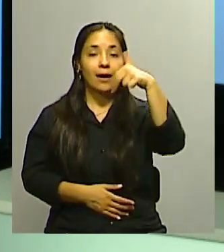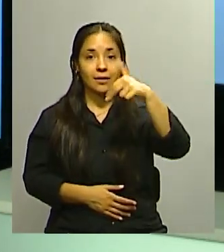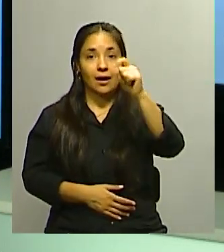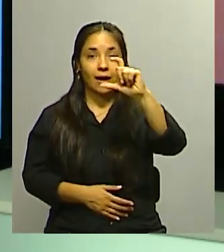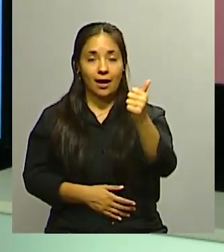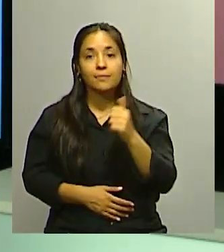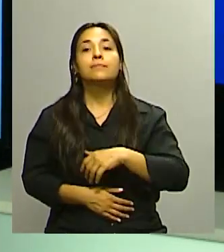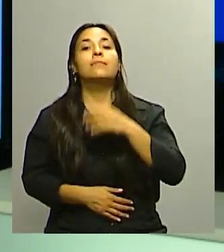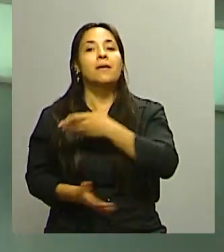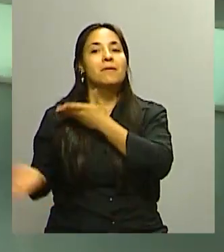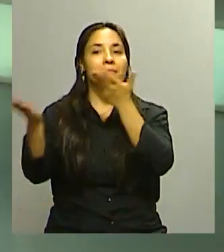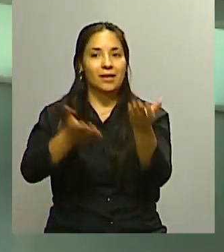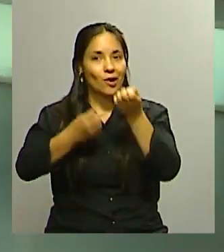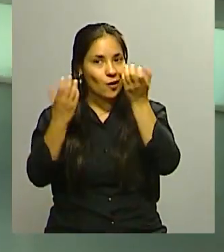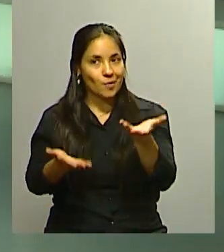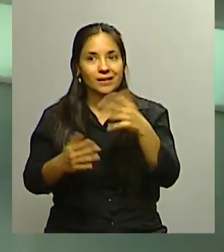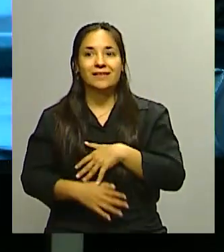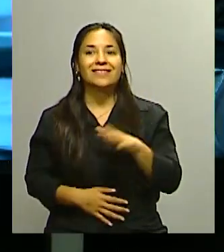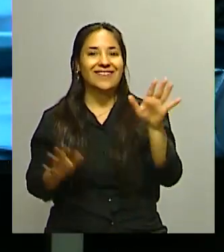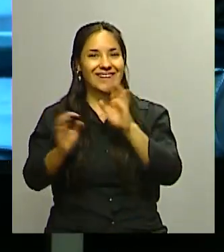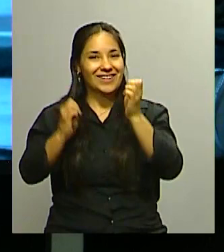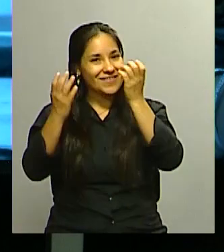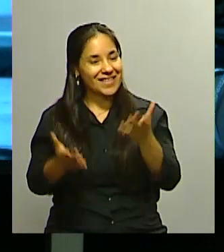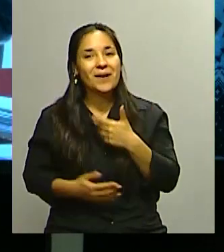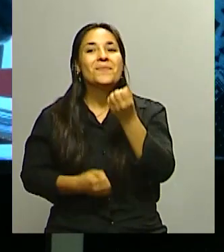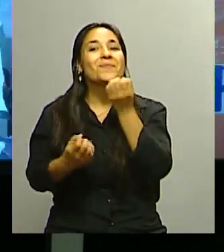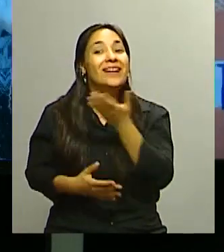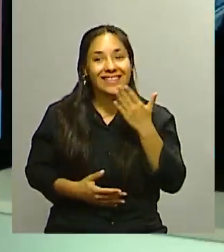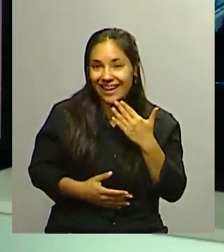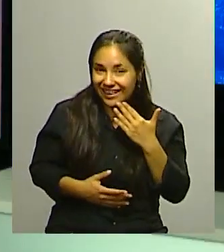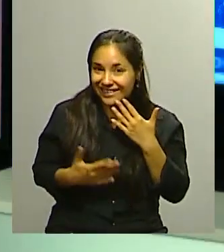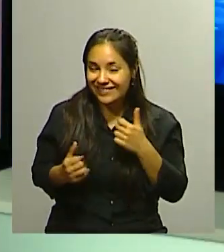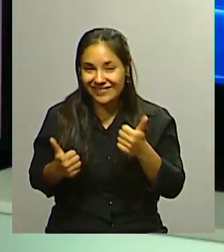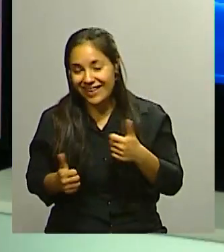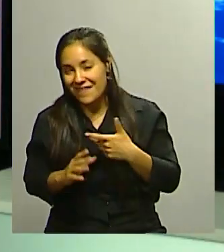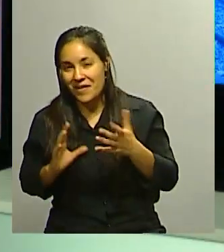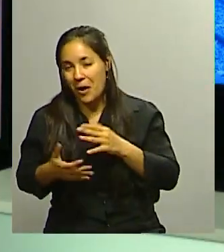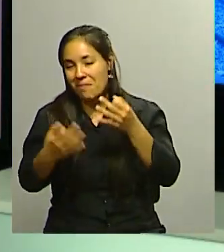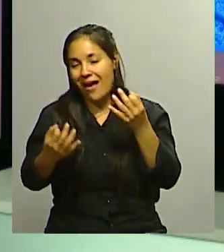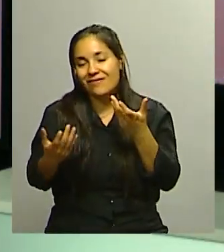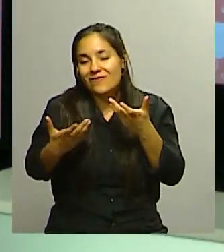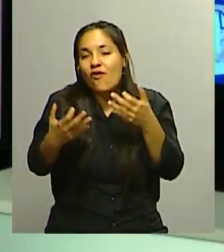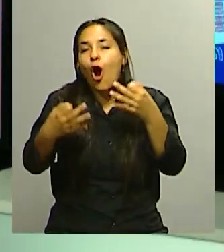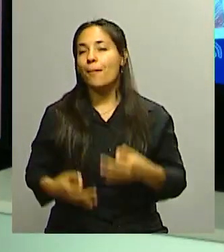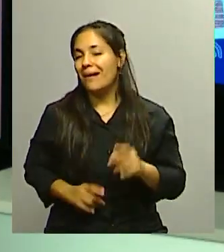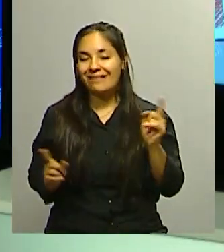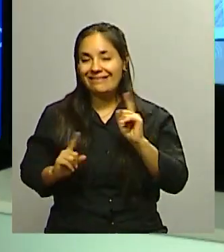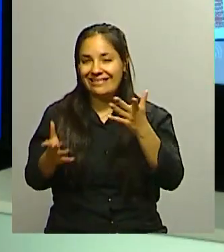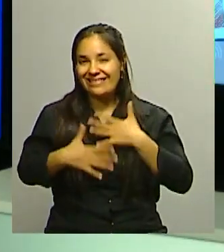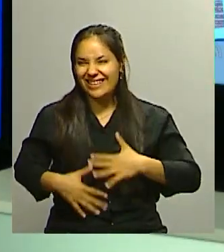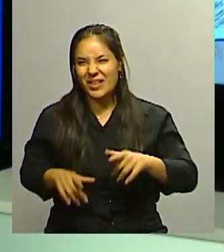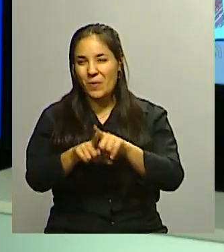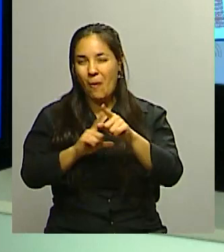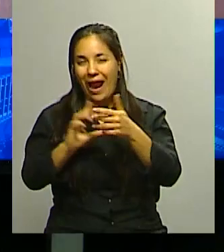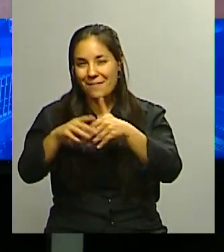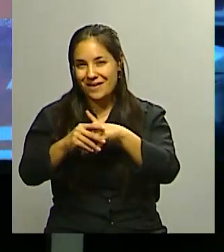le vamos a dar la bienvenida. Blanca, ¿qué tal? ¿Cómo le va? Buenas ¿Cómo tardes. te va? Yo te voy a tutear, Blanca. Sí, por supuesto. No hay problema, no hay problema con eso. Bueno, contanos de qué se